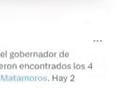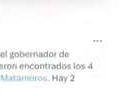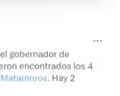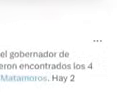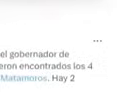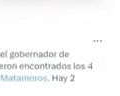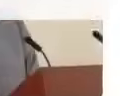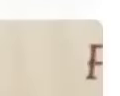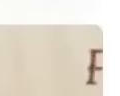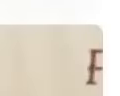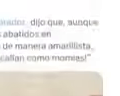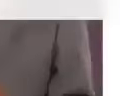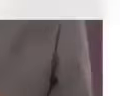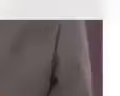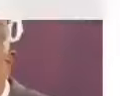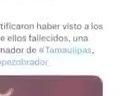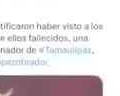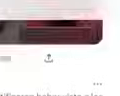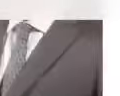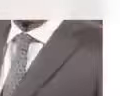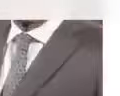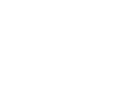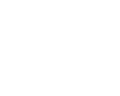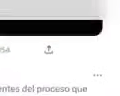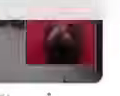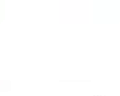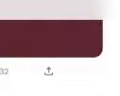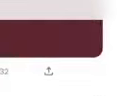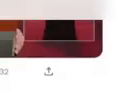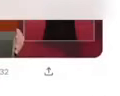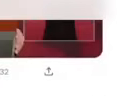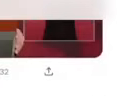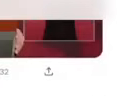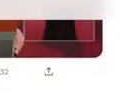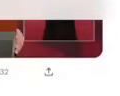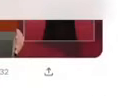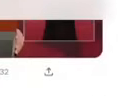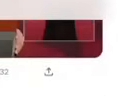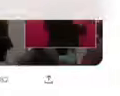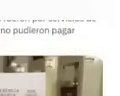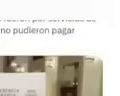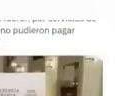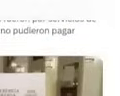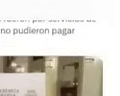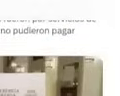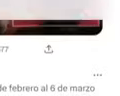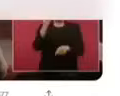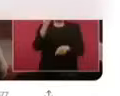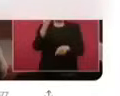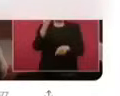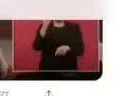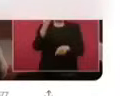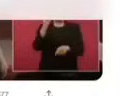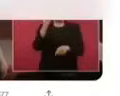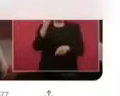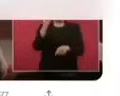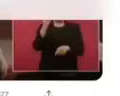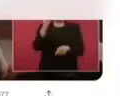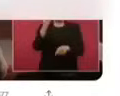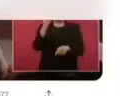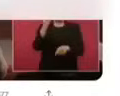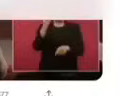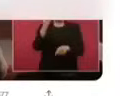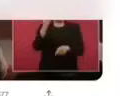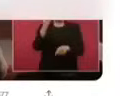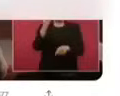permitir ningún tipo de injerencismo en nuestro país, y menos Estados Unidos,